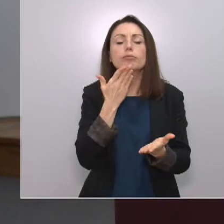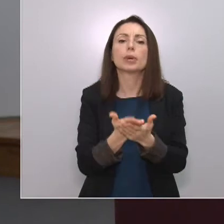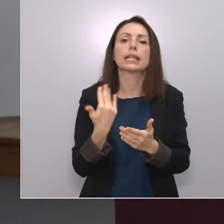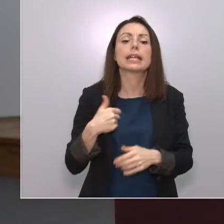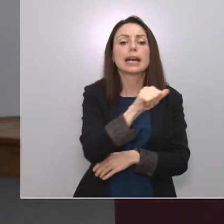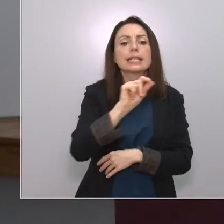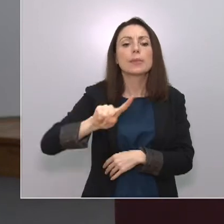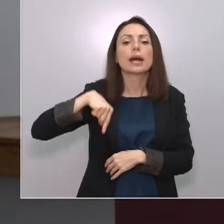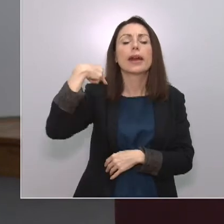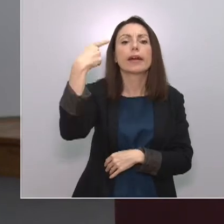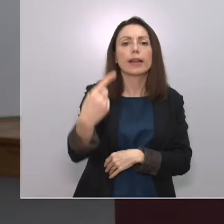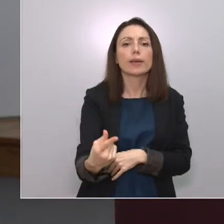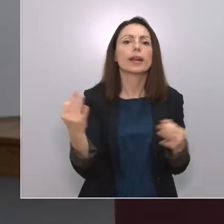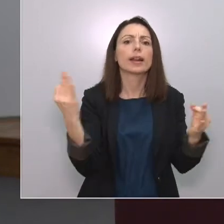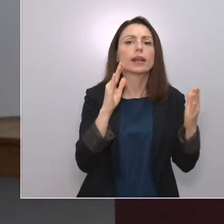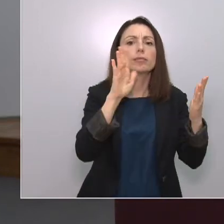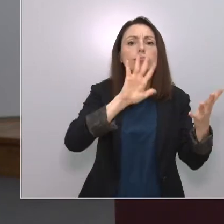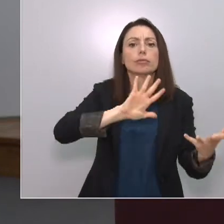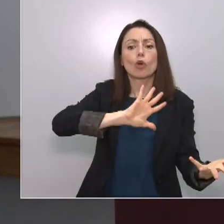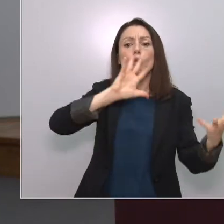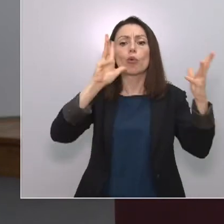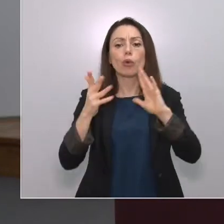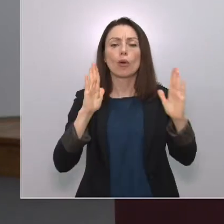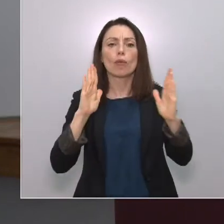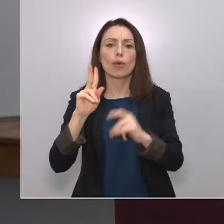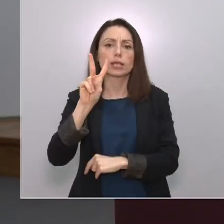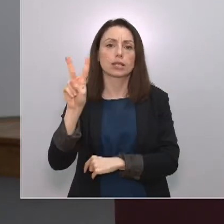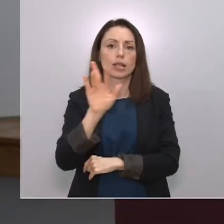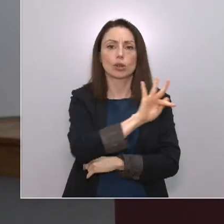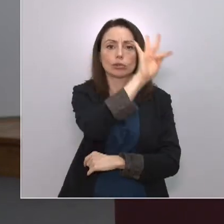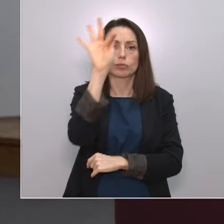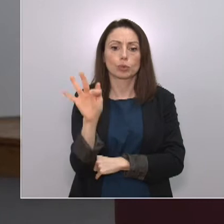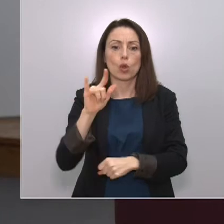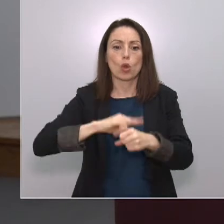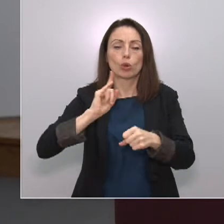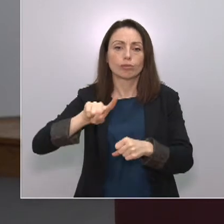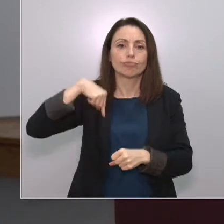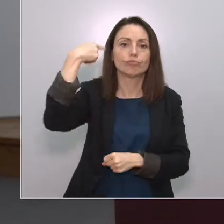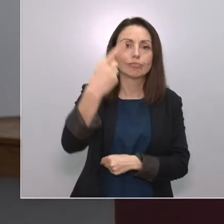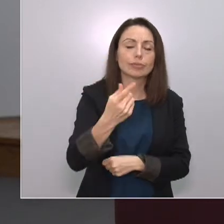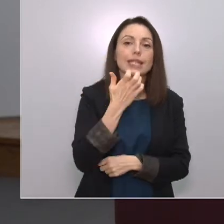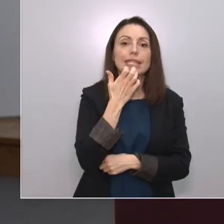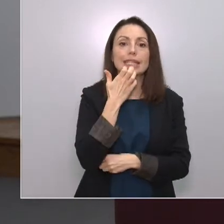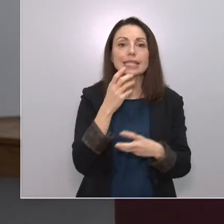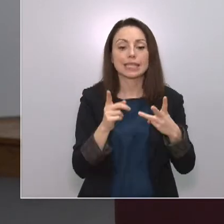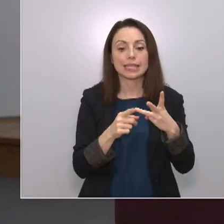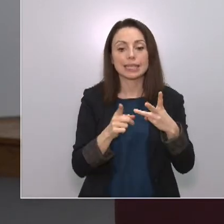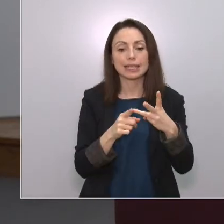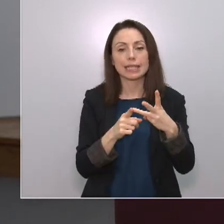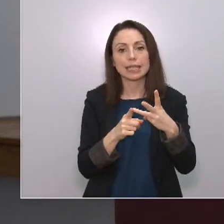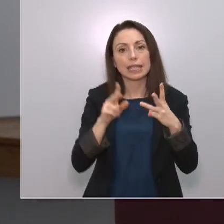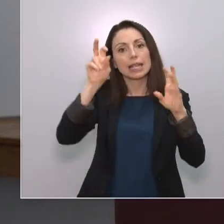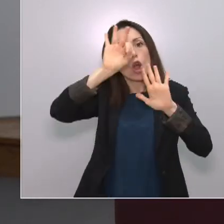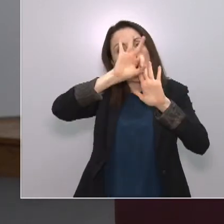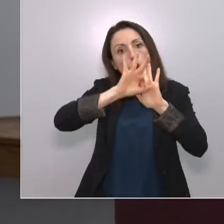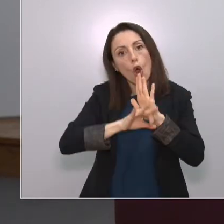semana que viene pasar a la fase 2 a partir del siguiente lunes. Y si esta orden del